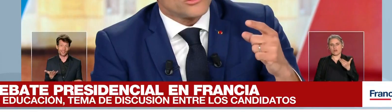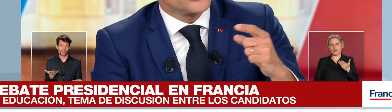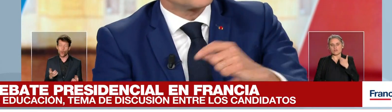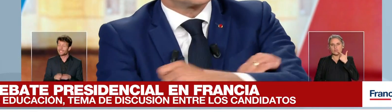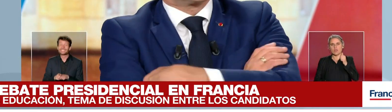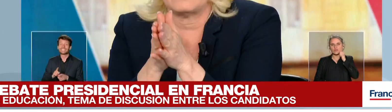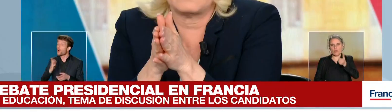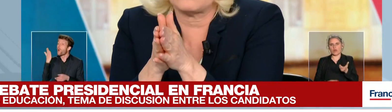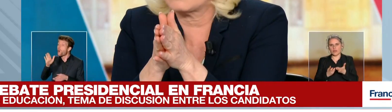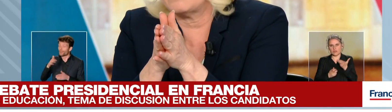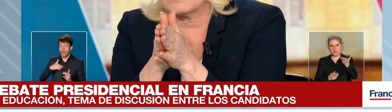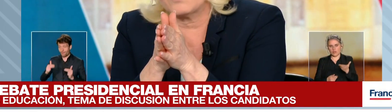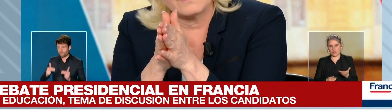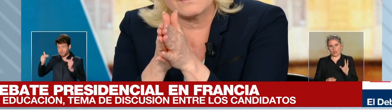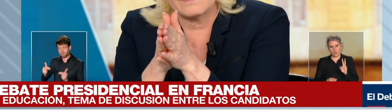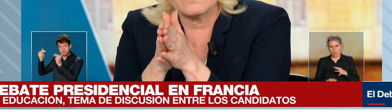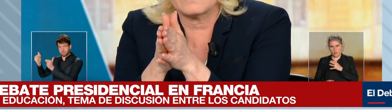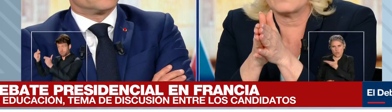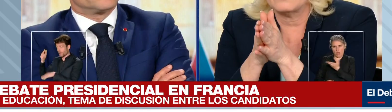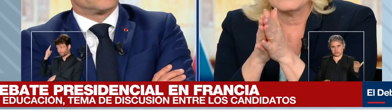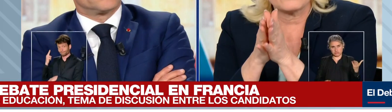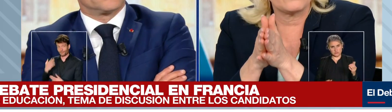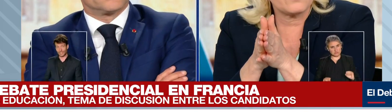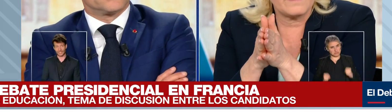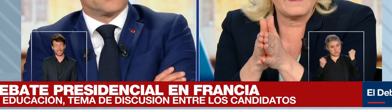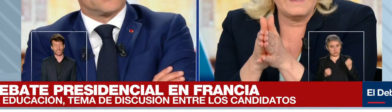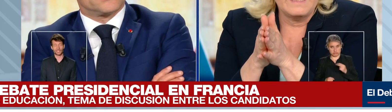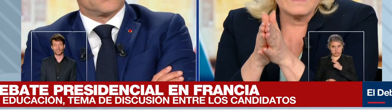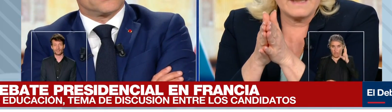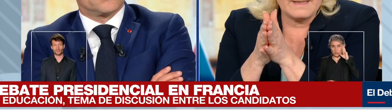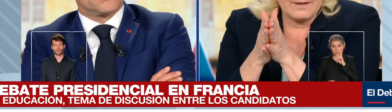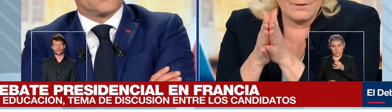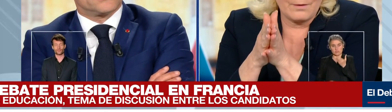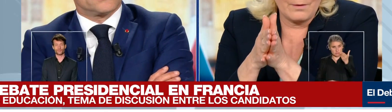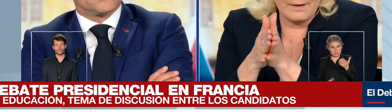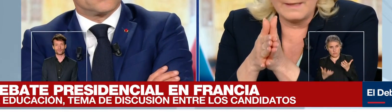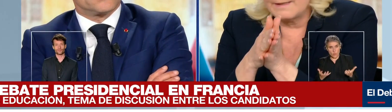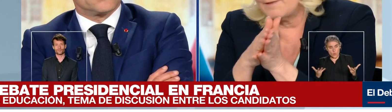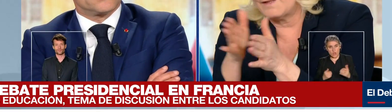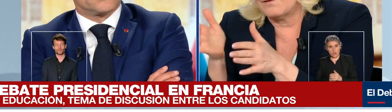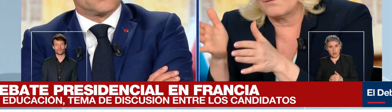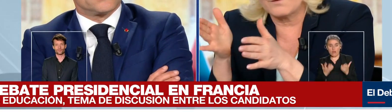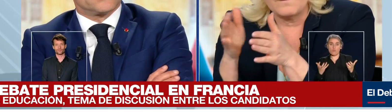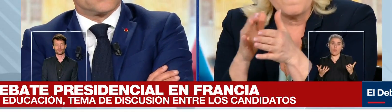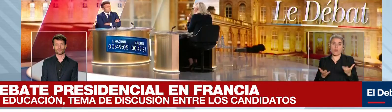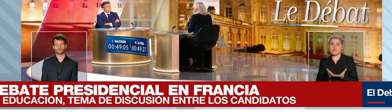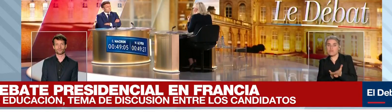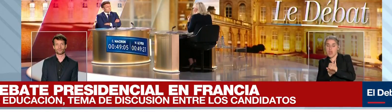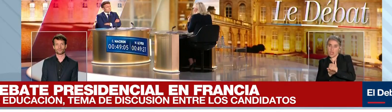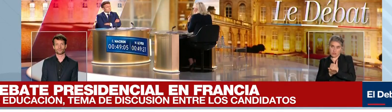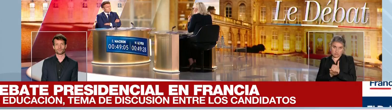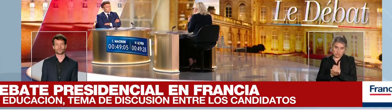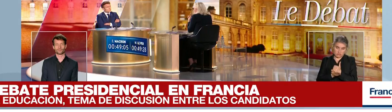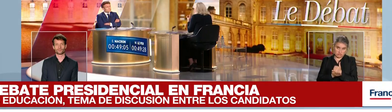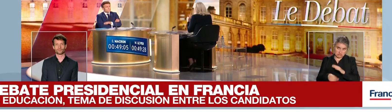Y comencé a revalorizar a todos los demás. Ellos están muy descontentos y tienen razón. Lo que usted desea es en realidad